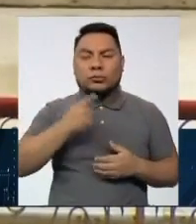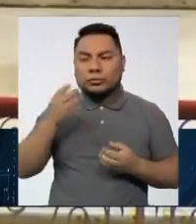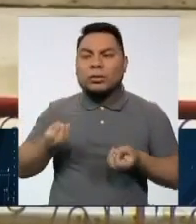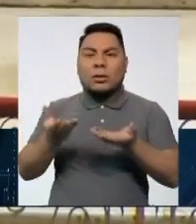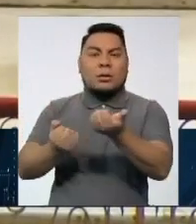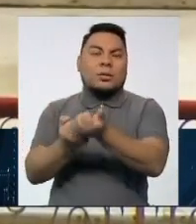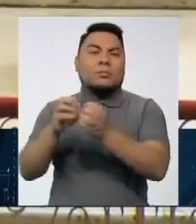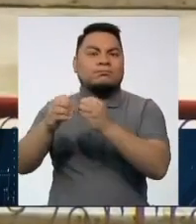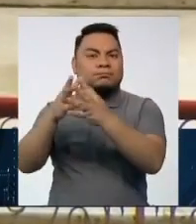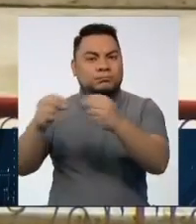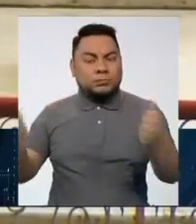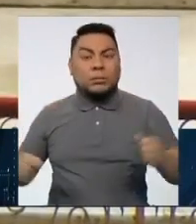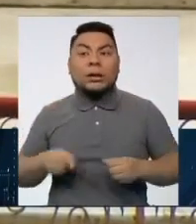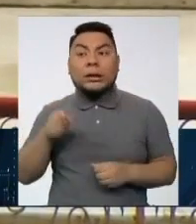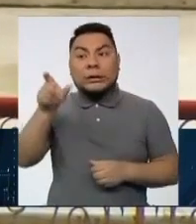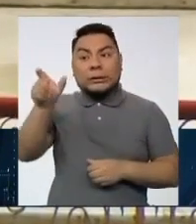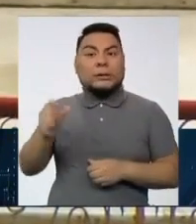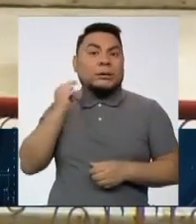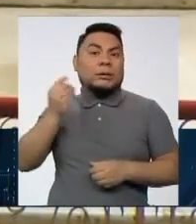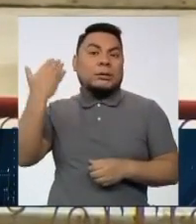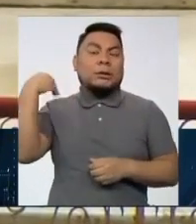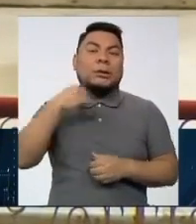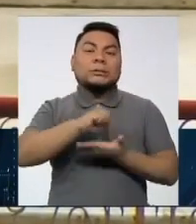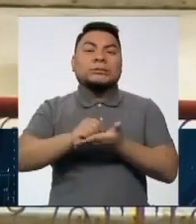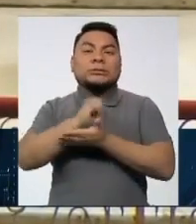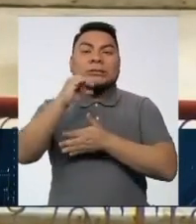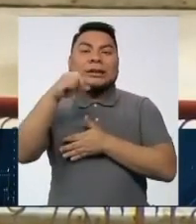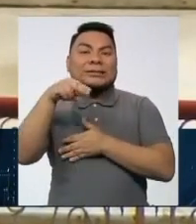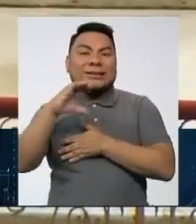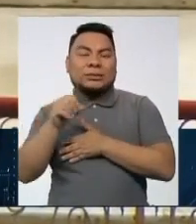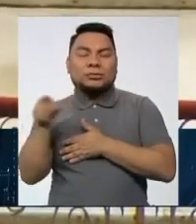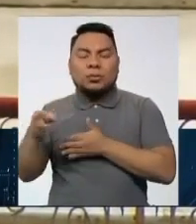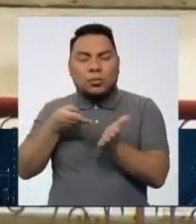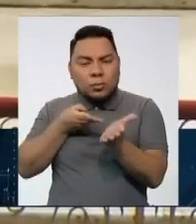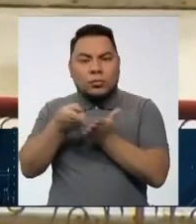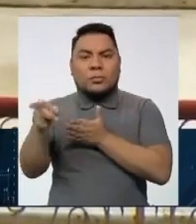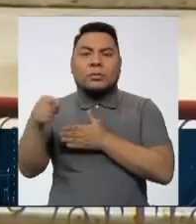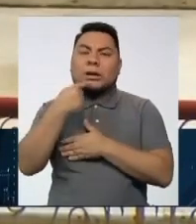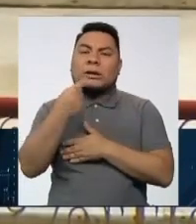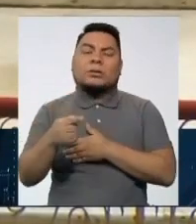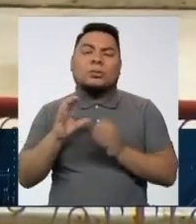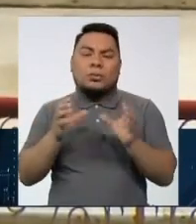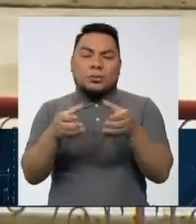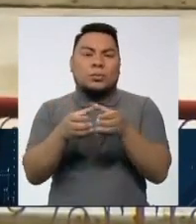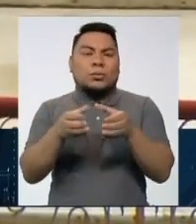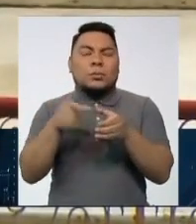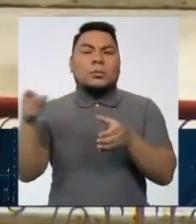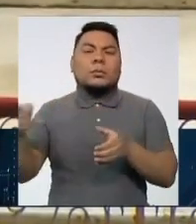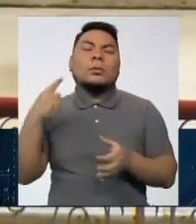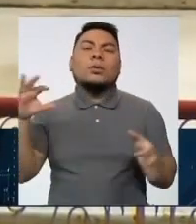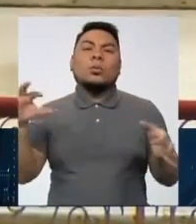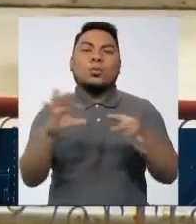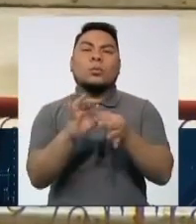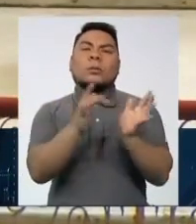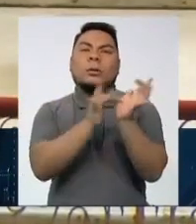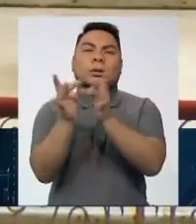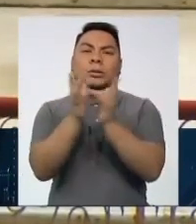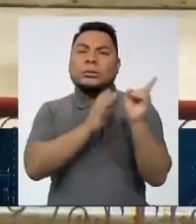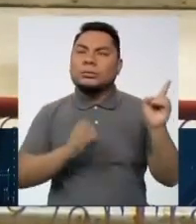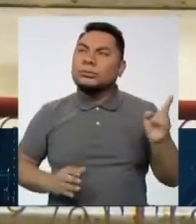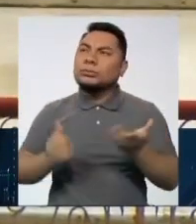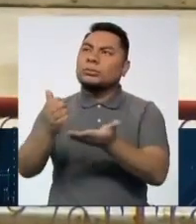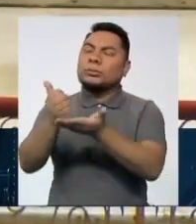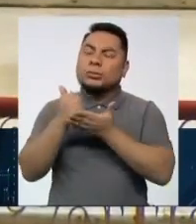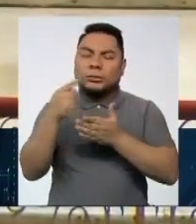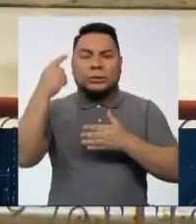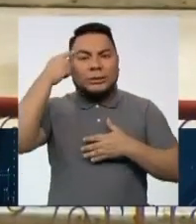Ignacio, sin falsa humildad, llamaba a su orden la mínima compañía de Jesús y quiere que